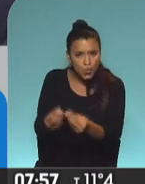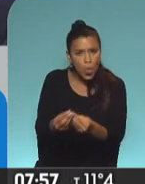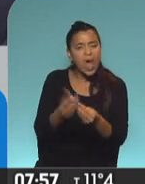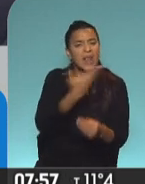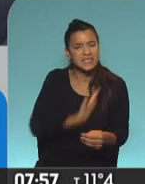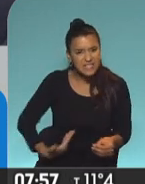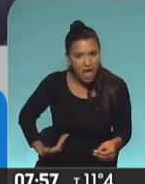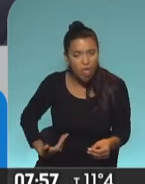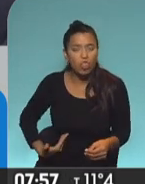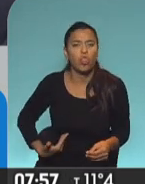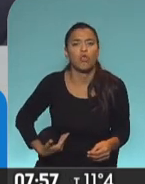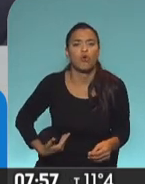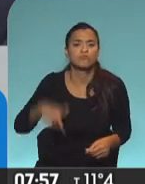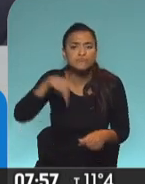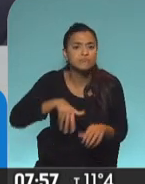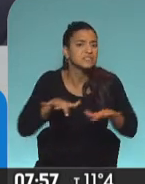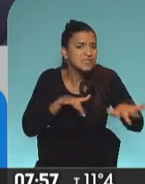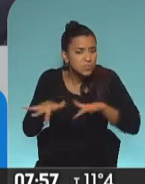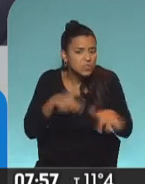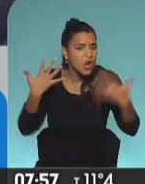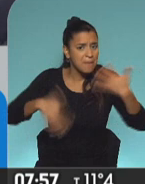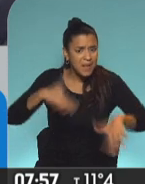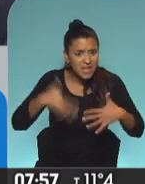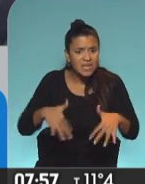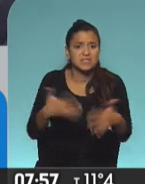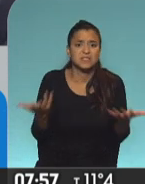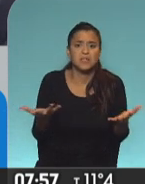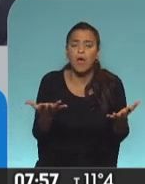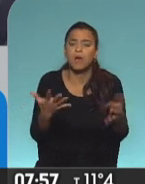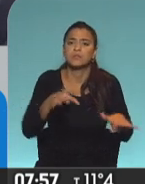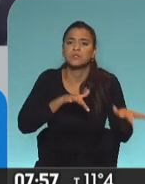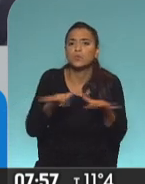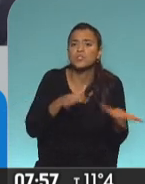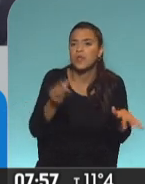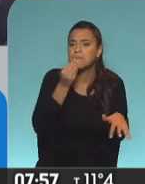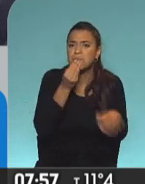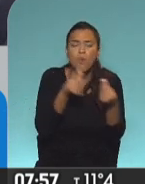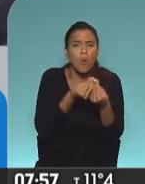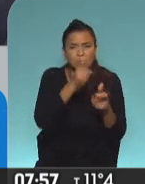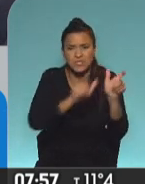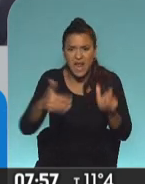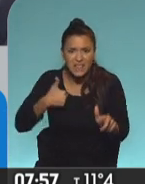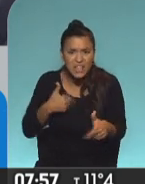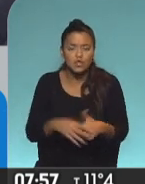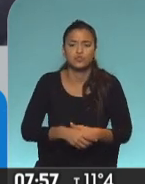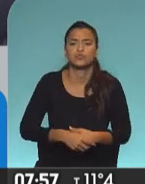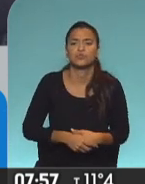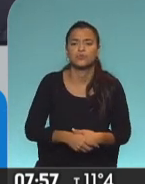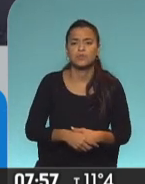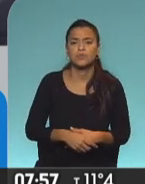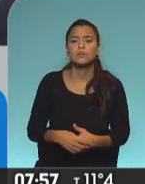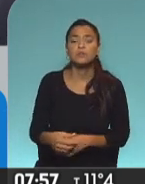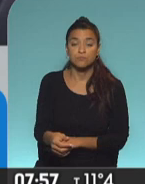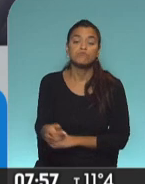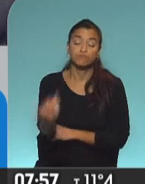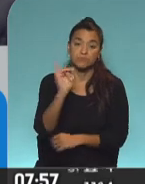el Estado en esto que, bueno, es una situación de emergencia? Me refiero a la situación alimentaria de millones de argentinos.